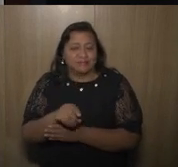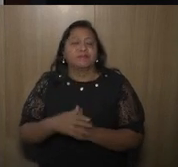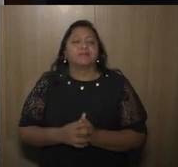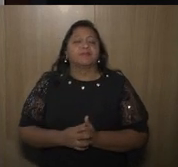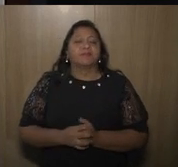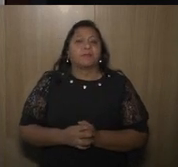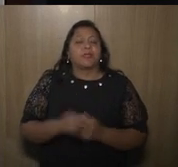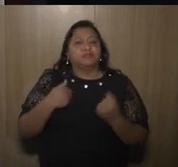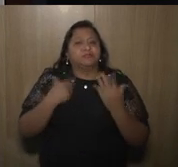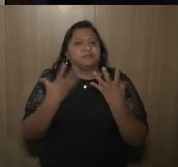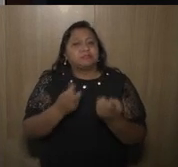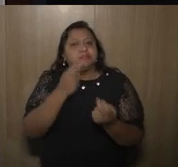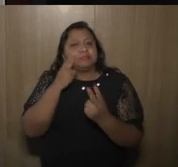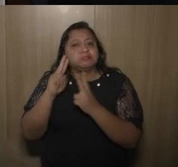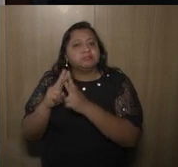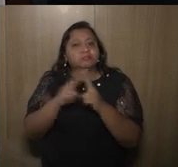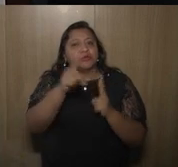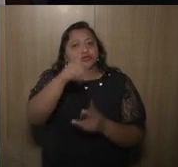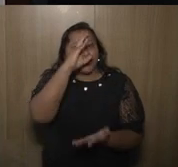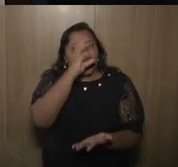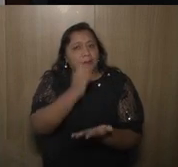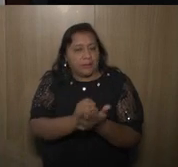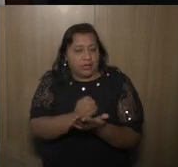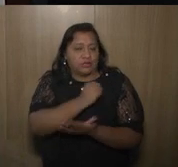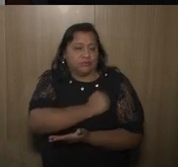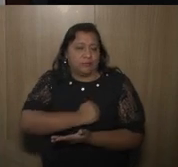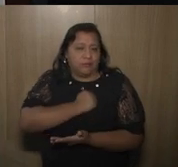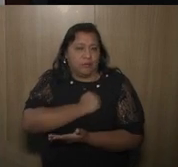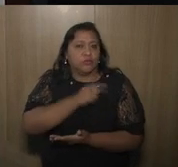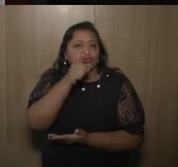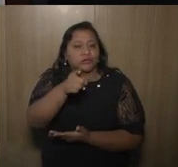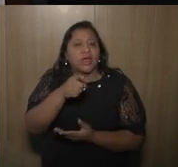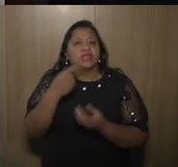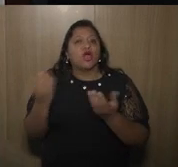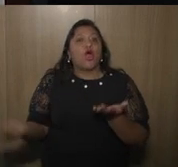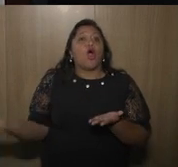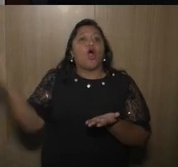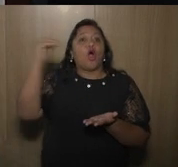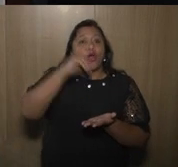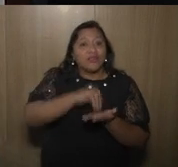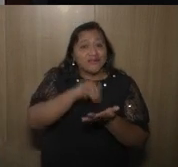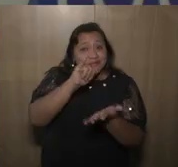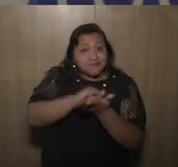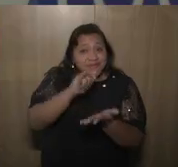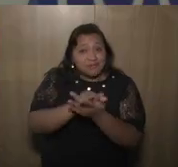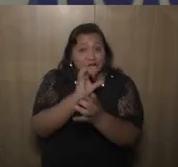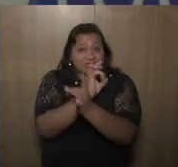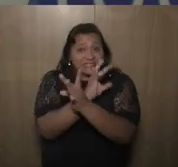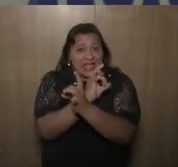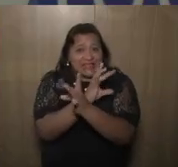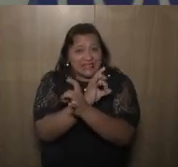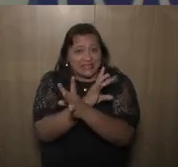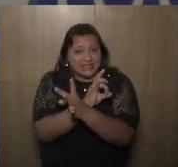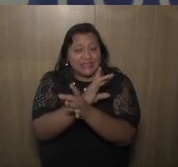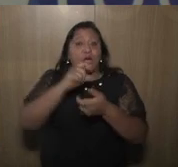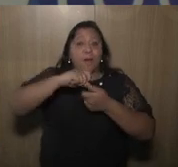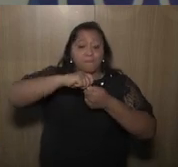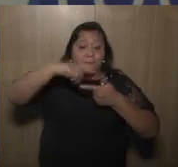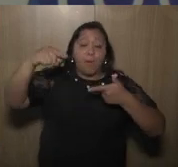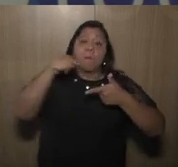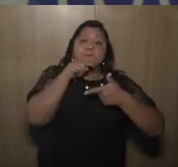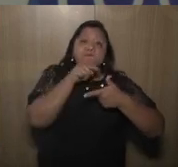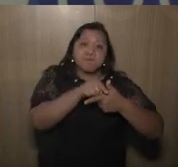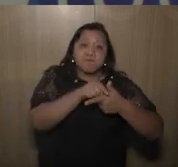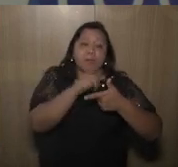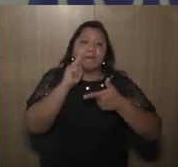conocer sus opiniones y es por esto que les pedimos dirigirse nuevamente al muro del chat de la plataforma por donde nos